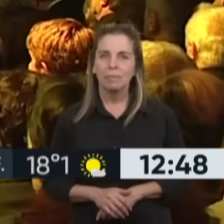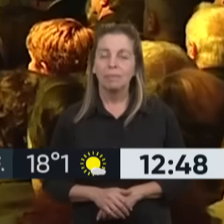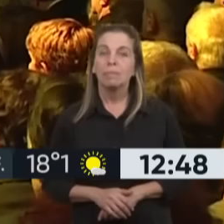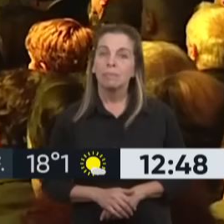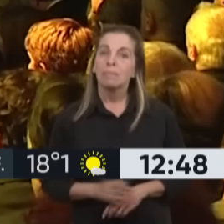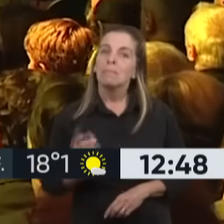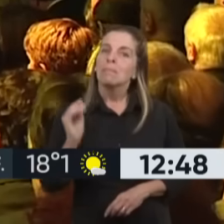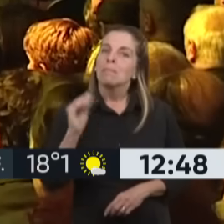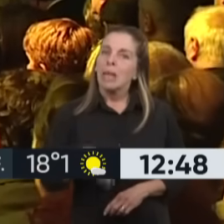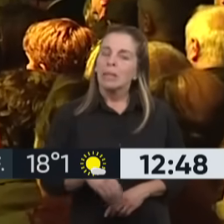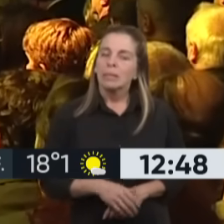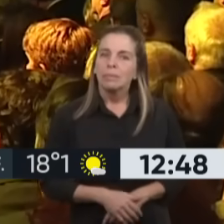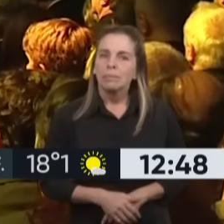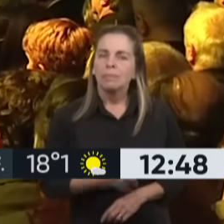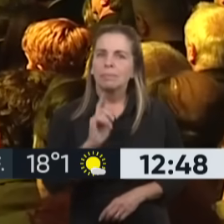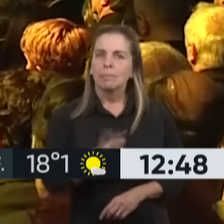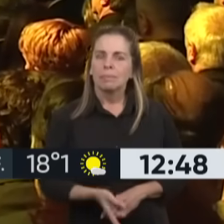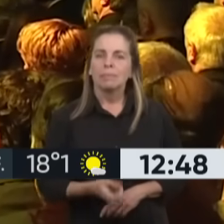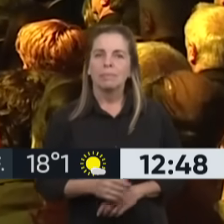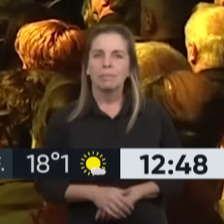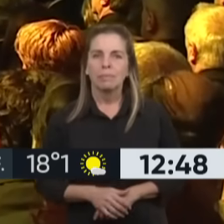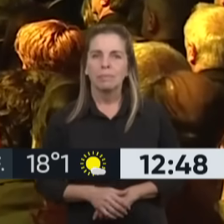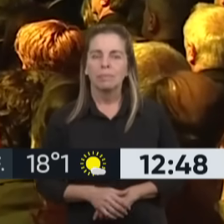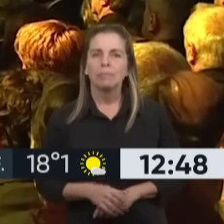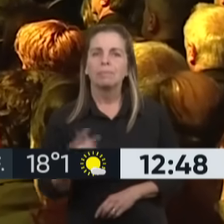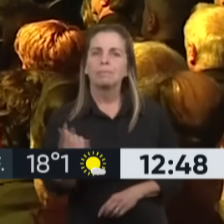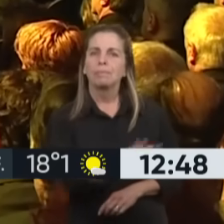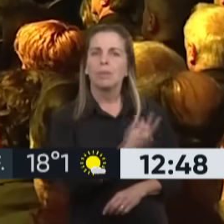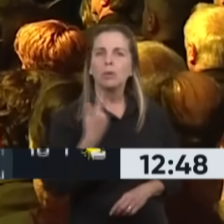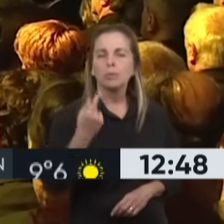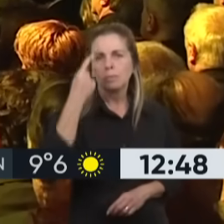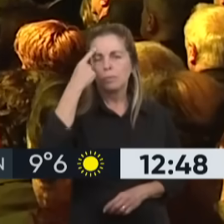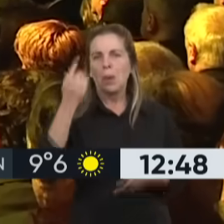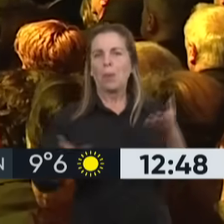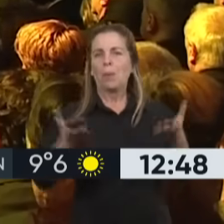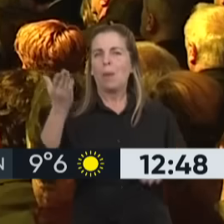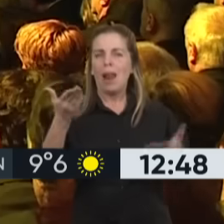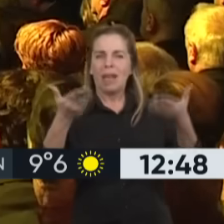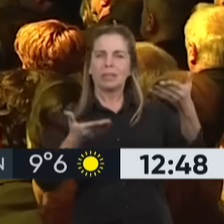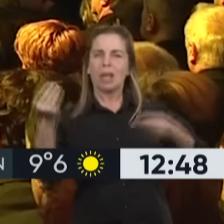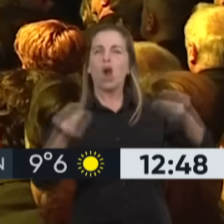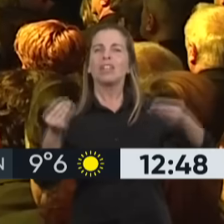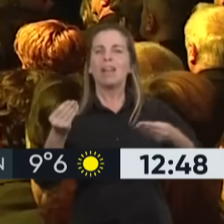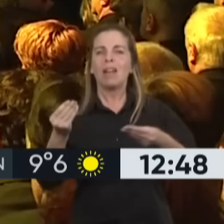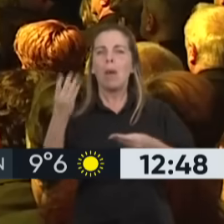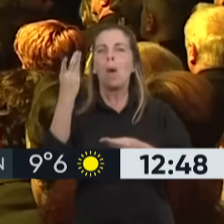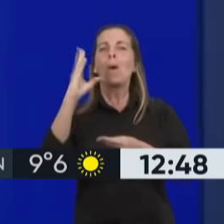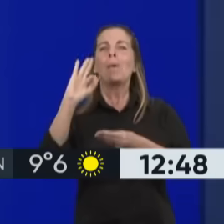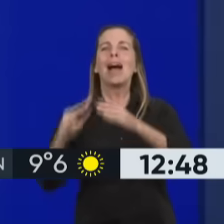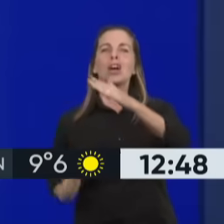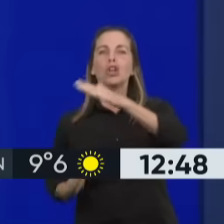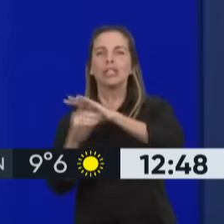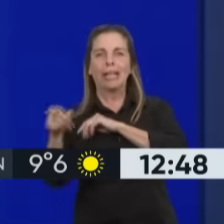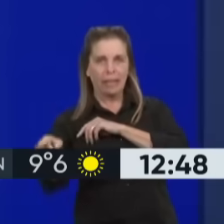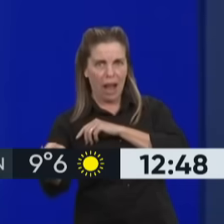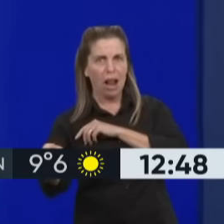Sino que además también limpiamos el balance del Banco Central y además sacamos el cepo, a pesar